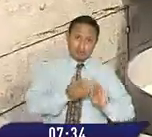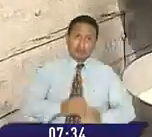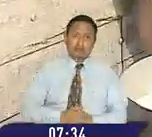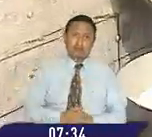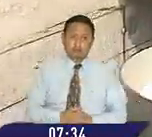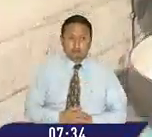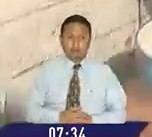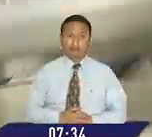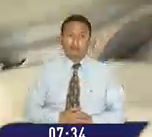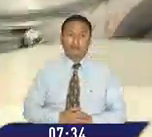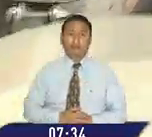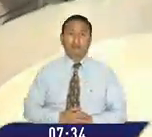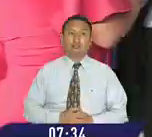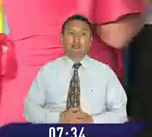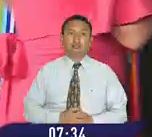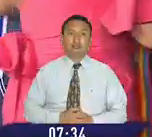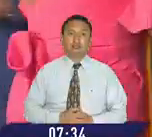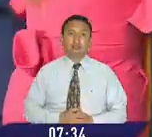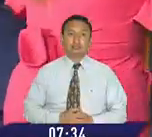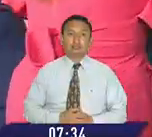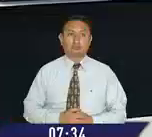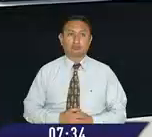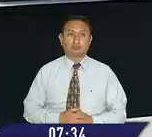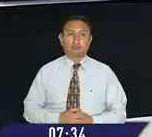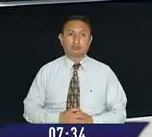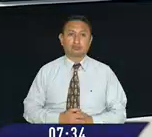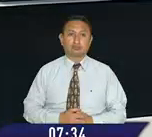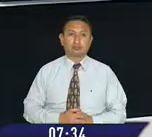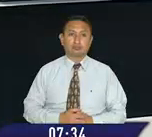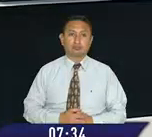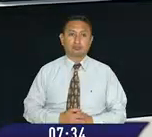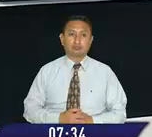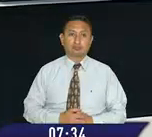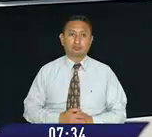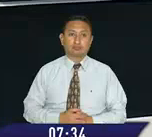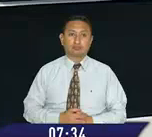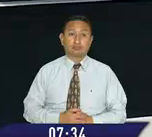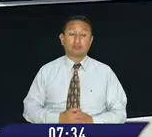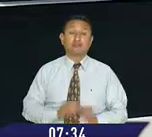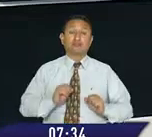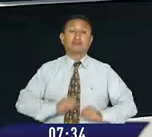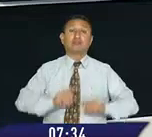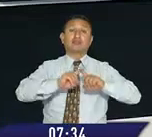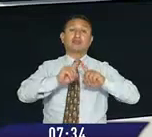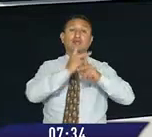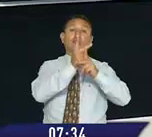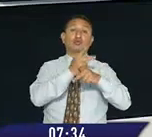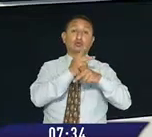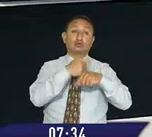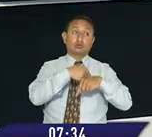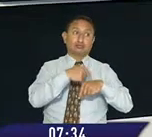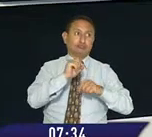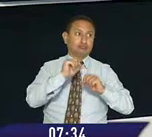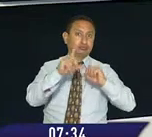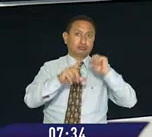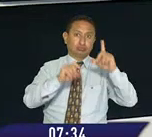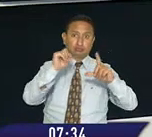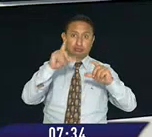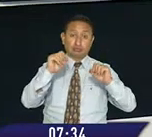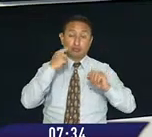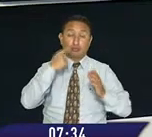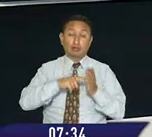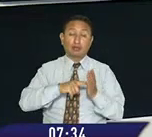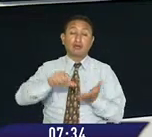porcentuales. Informó Javier Rosero. Y varios productos de la canasta básica han incrementado su precio, como